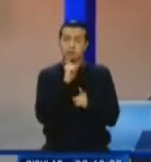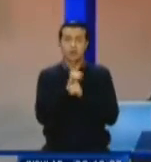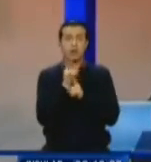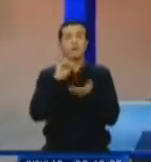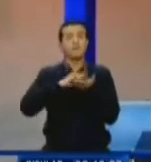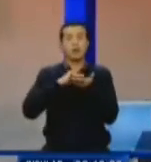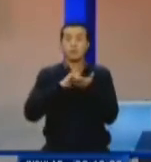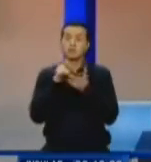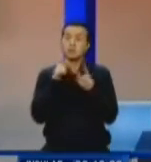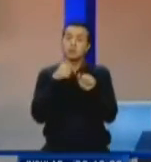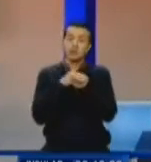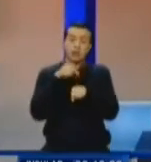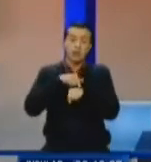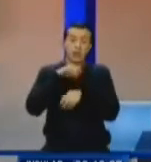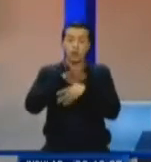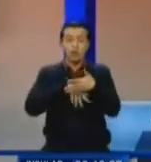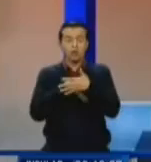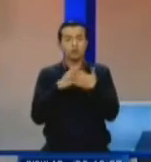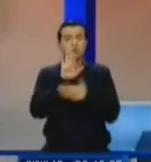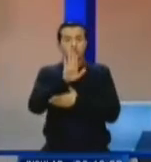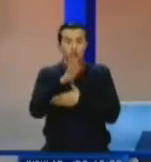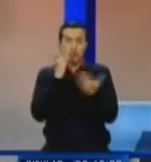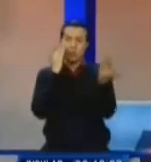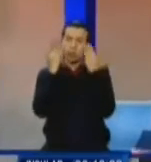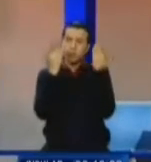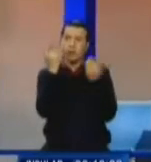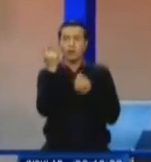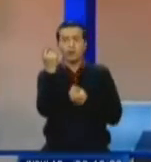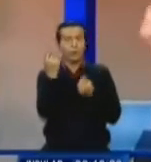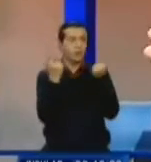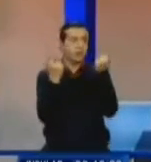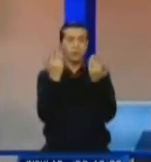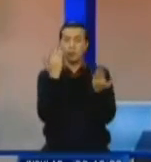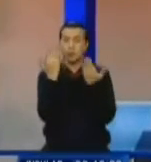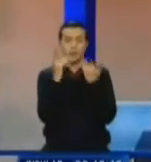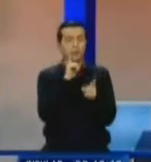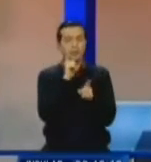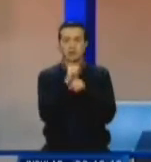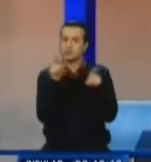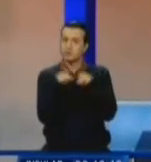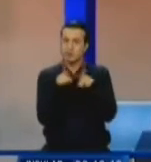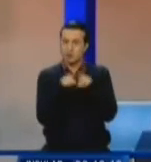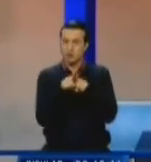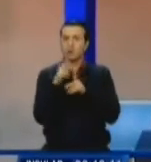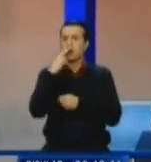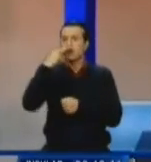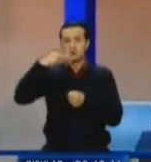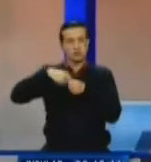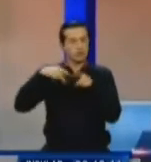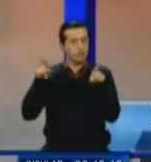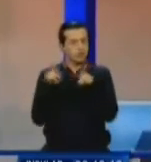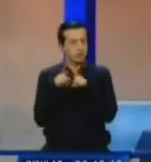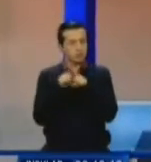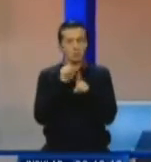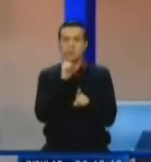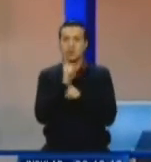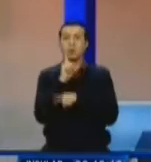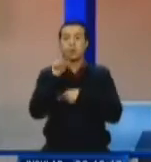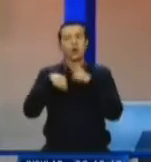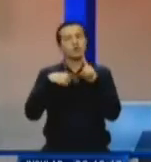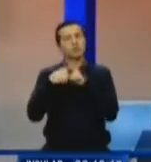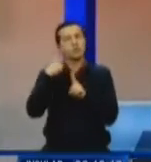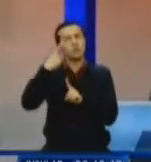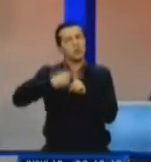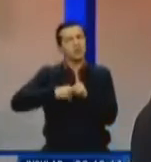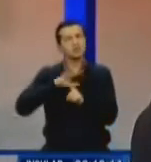otra farmacia estas horas y usted puede comparar los precios así mismo estamos haciendo para la caso de las gasolinas y esto sale en un mes